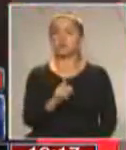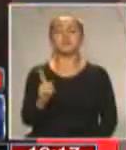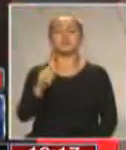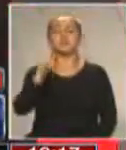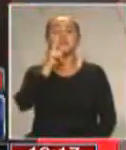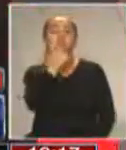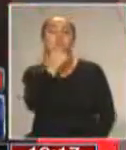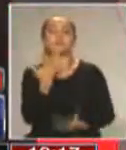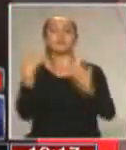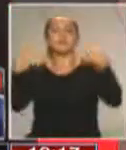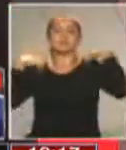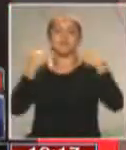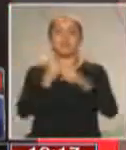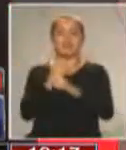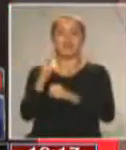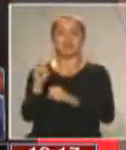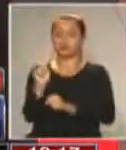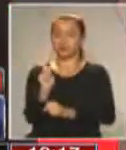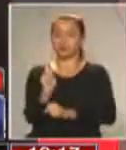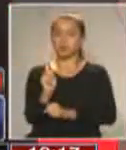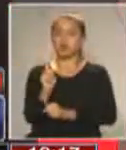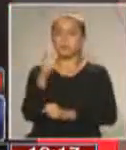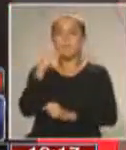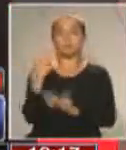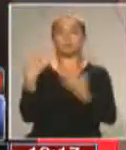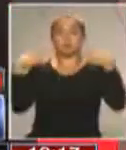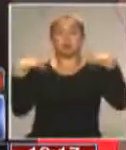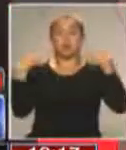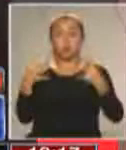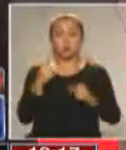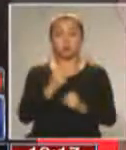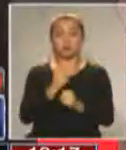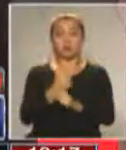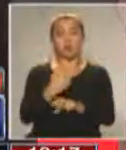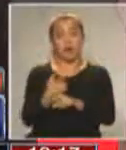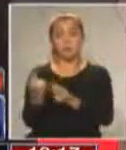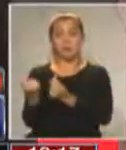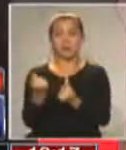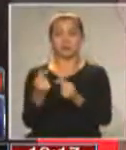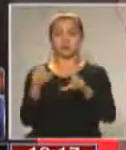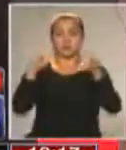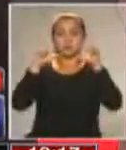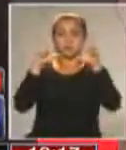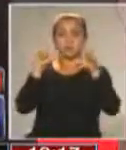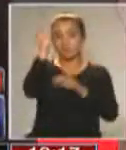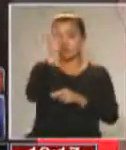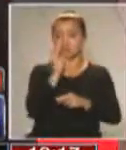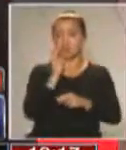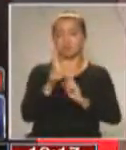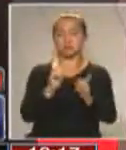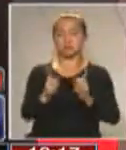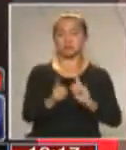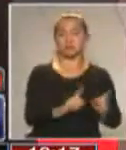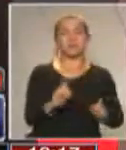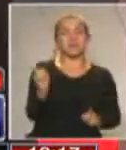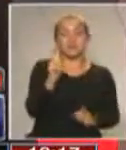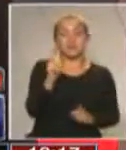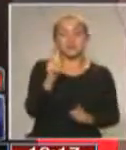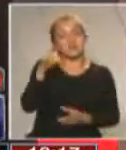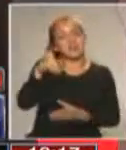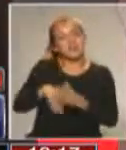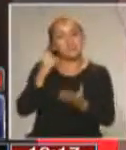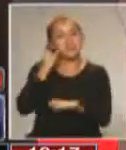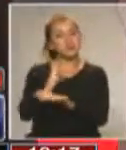que él ejerce. Uh-huh. Lo que sí se cuestiona es que una persona que ejerce esos cargos, que ejerce recursos, que tiene personal a su cargo, no esté en la orgánica y